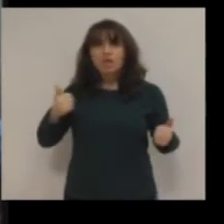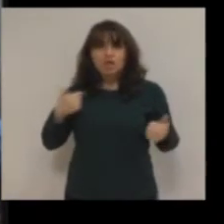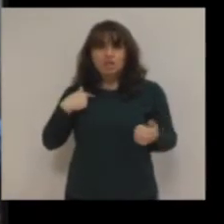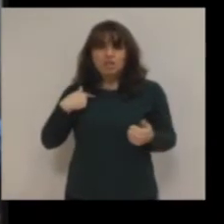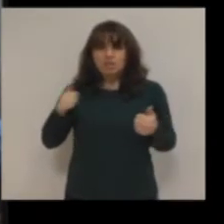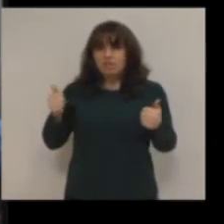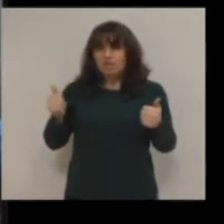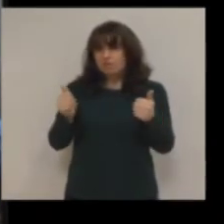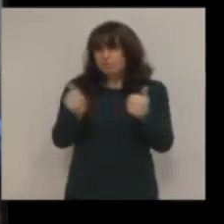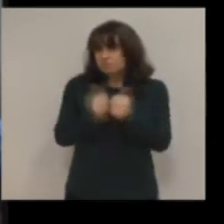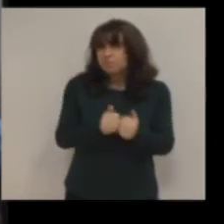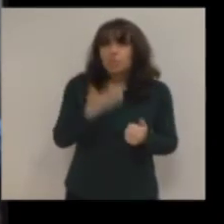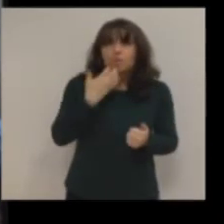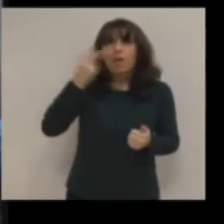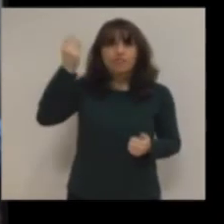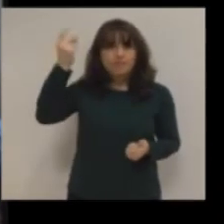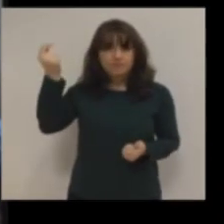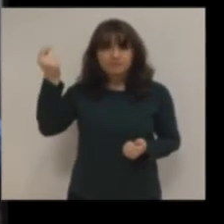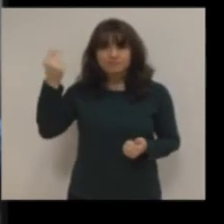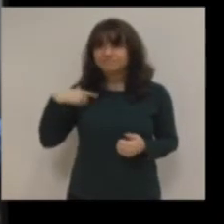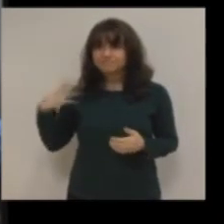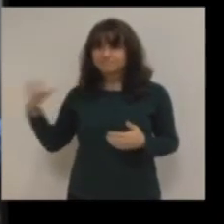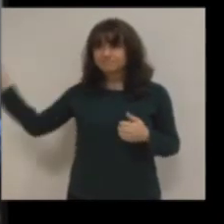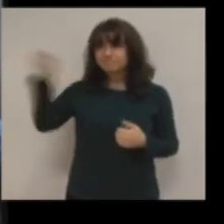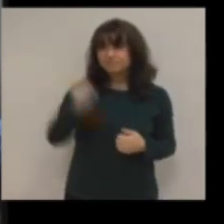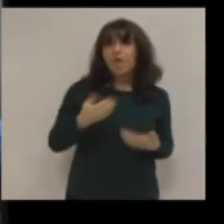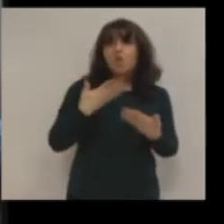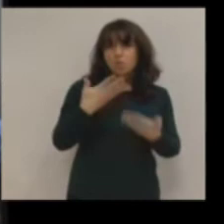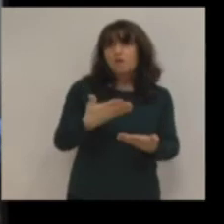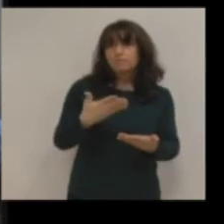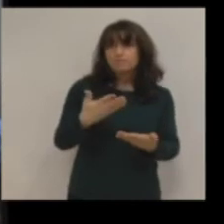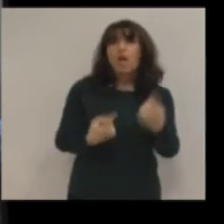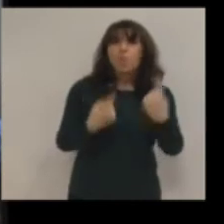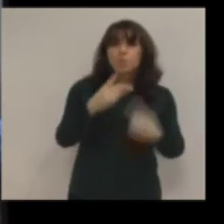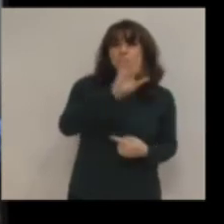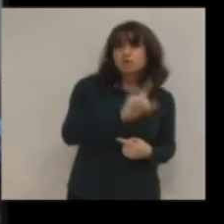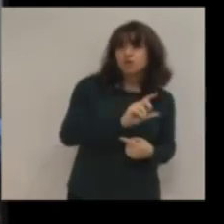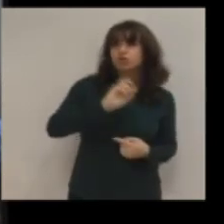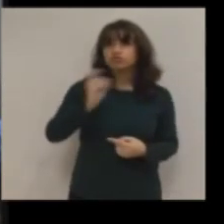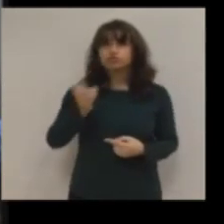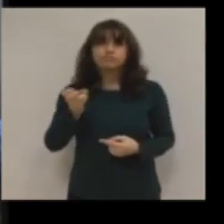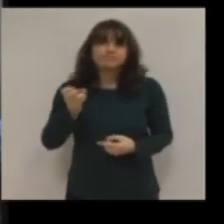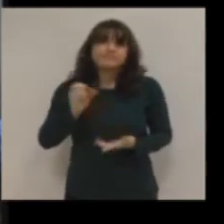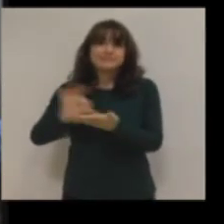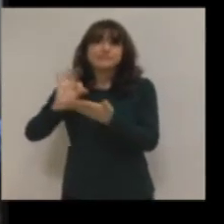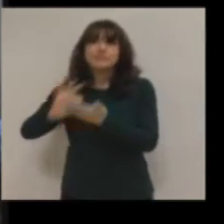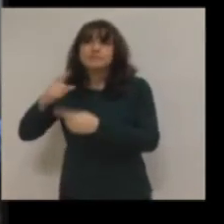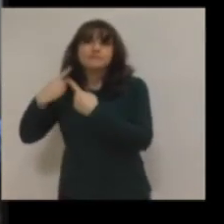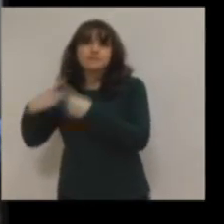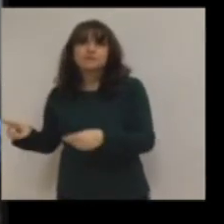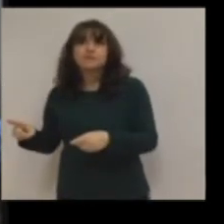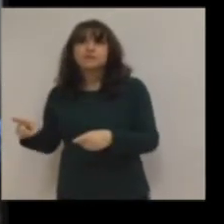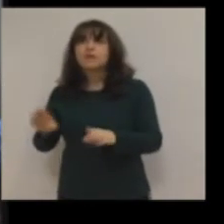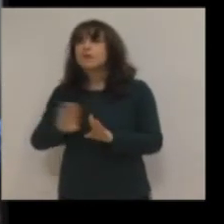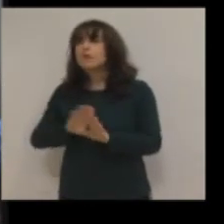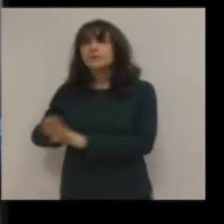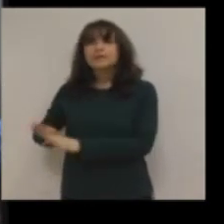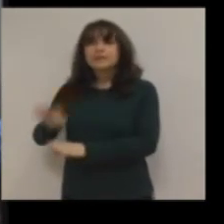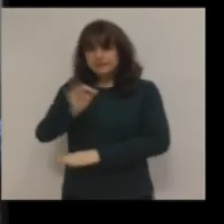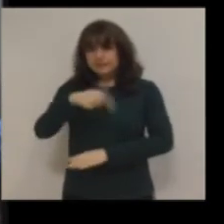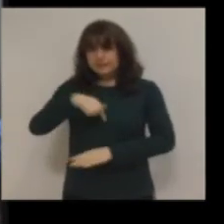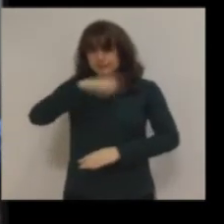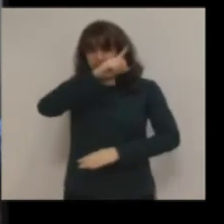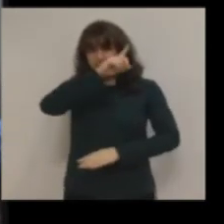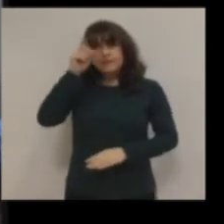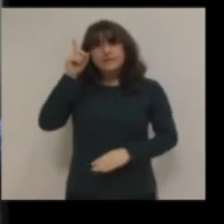van a poner una ayuda. Unas comunidades autónomas lo han desarrollado y otros han facilitado otro tipo de servicios. Por otra parte, es verdad que Madrid